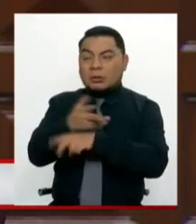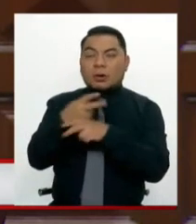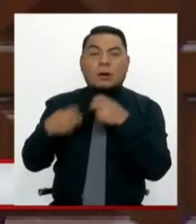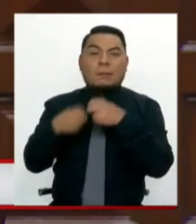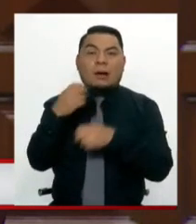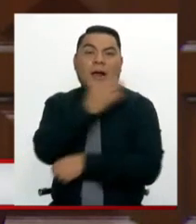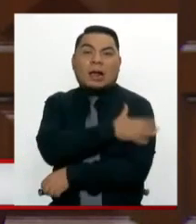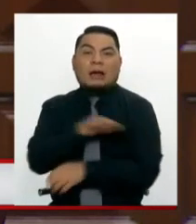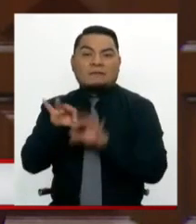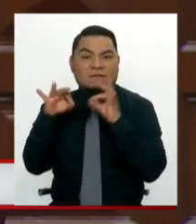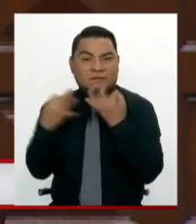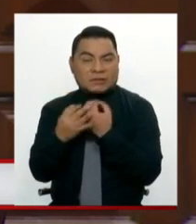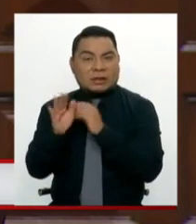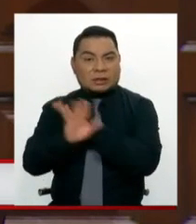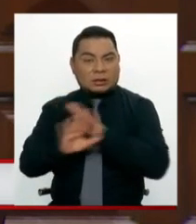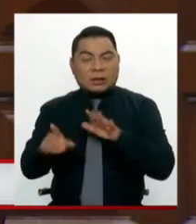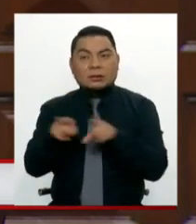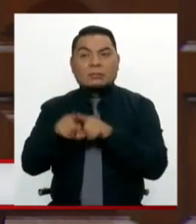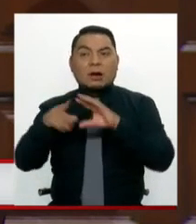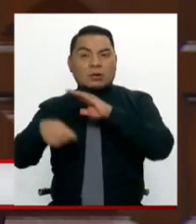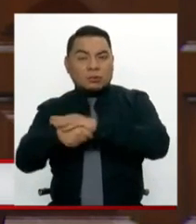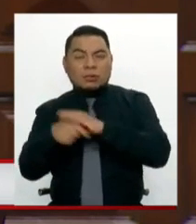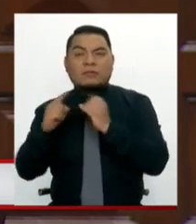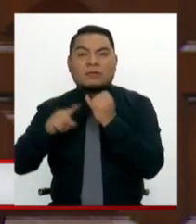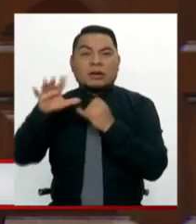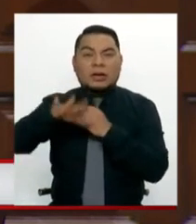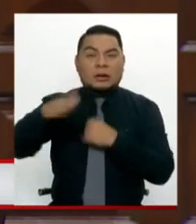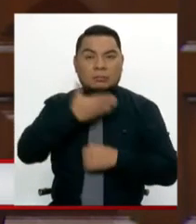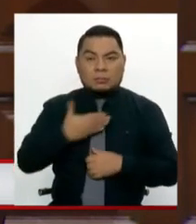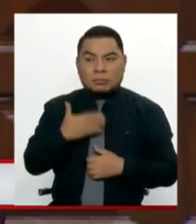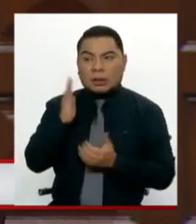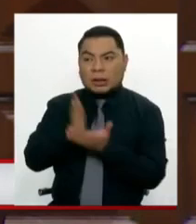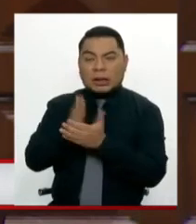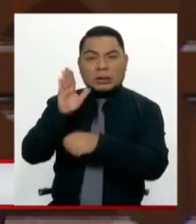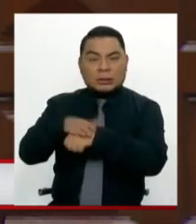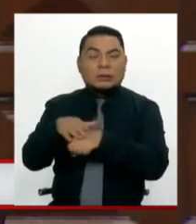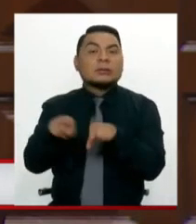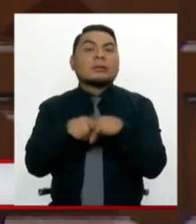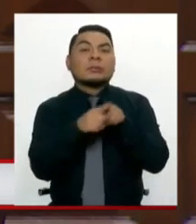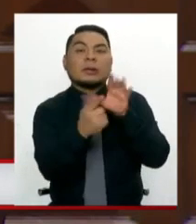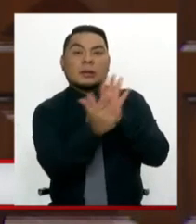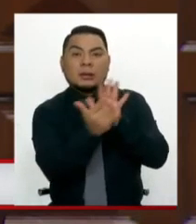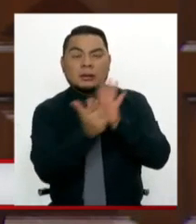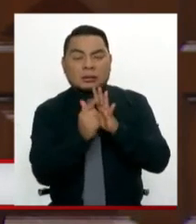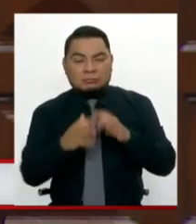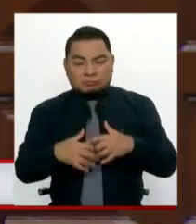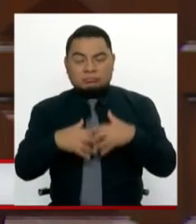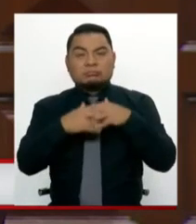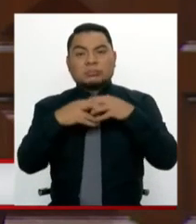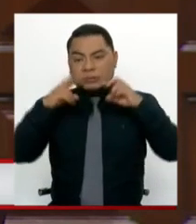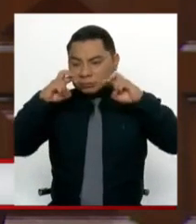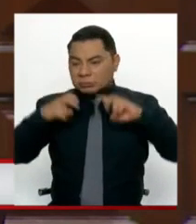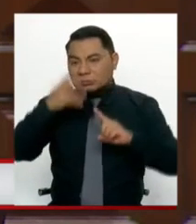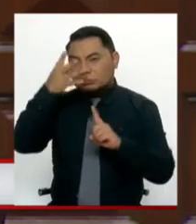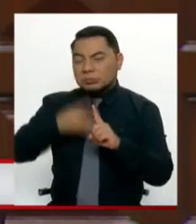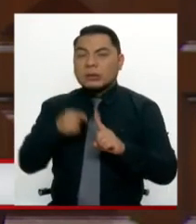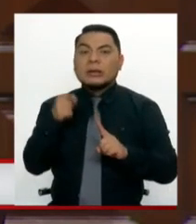conflictos de intereses y posibles actos de corrupción en el sector público, y una ley para fortalecer la